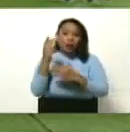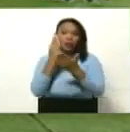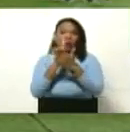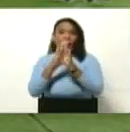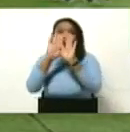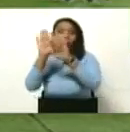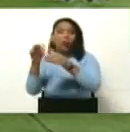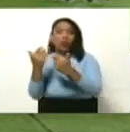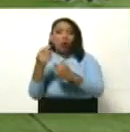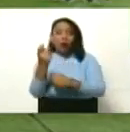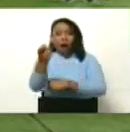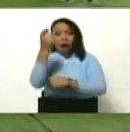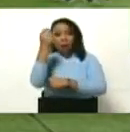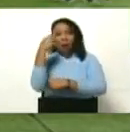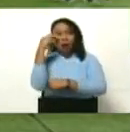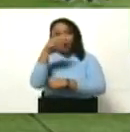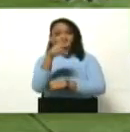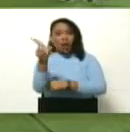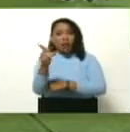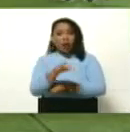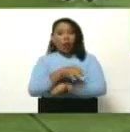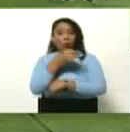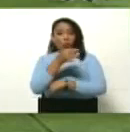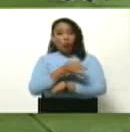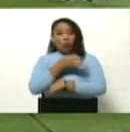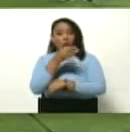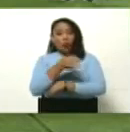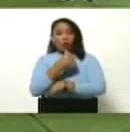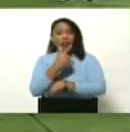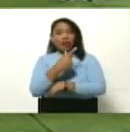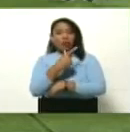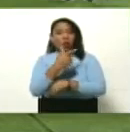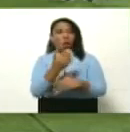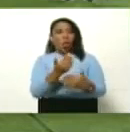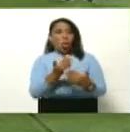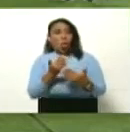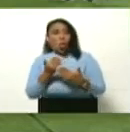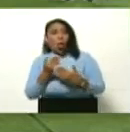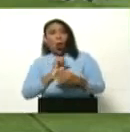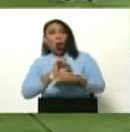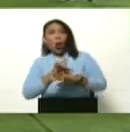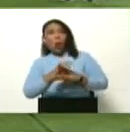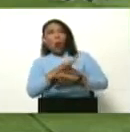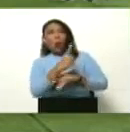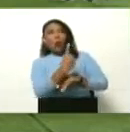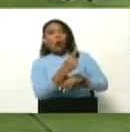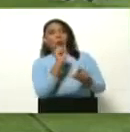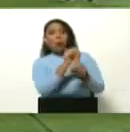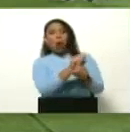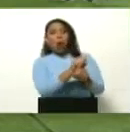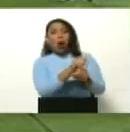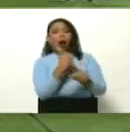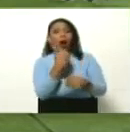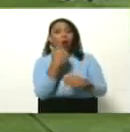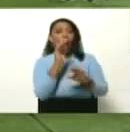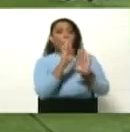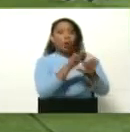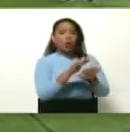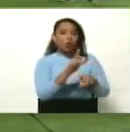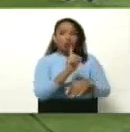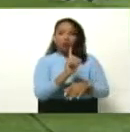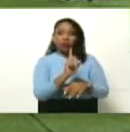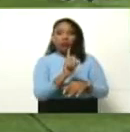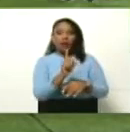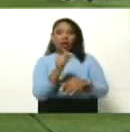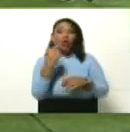Jamás alguien vio una declaración de ella echando para atrás o dejando solo a alguien que necesitara apoyo. Bueno,